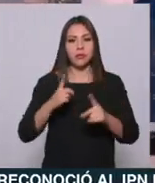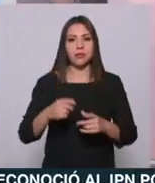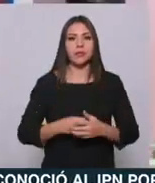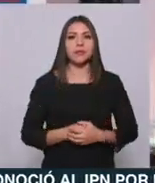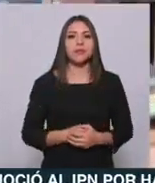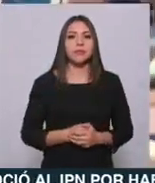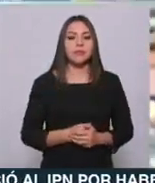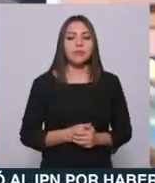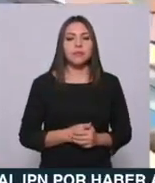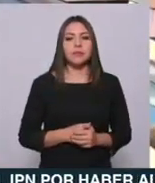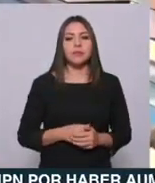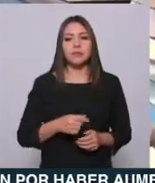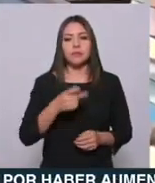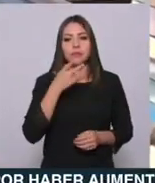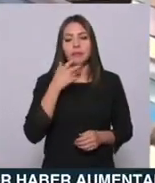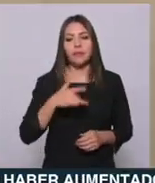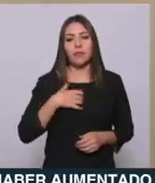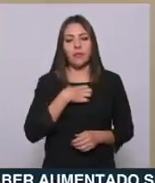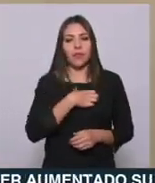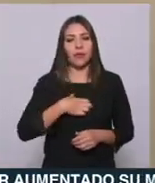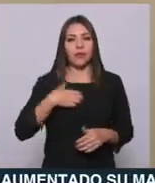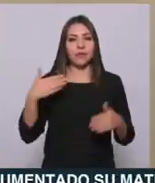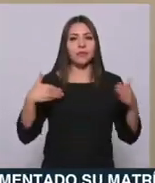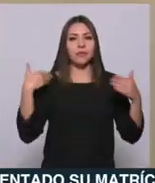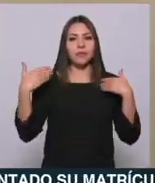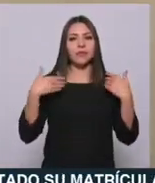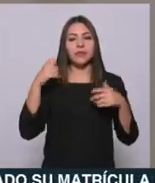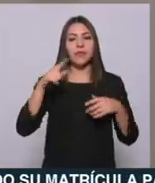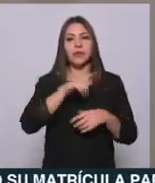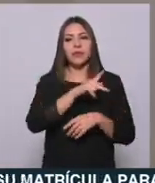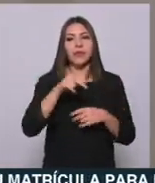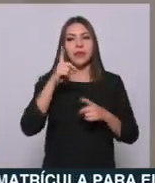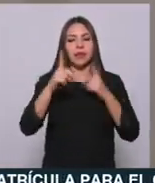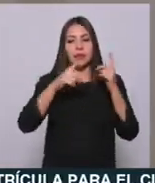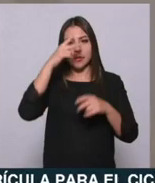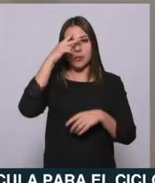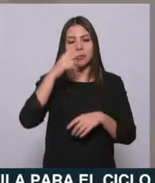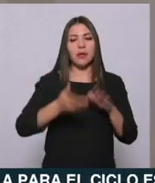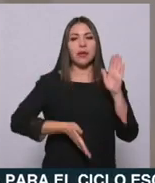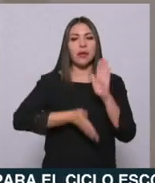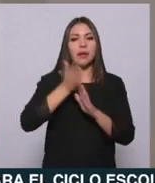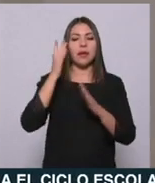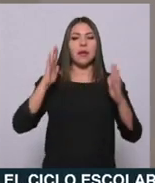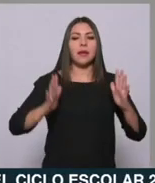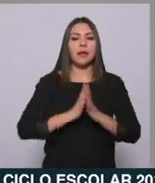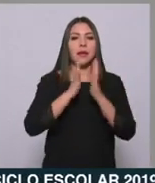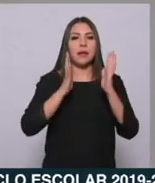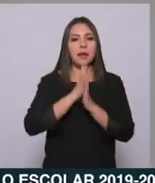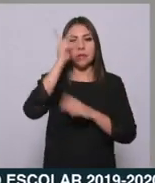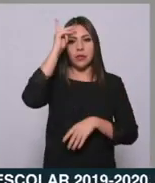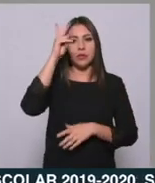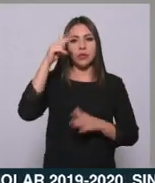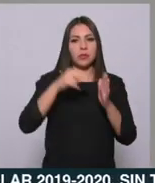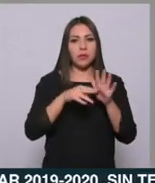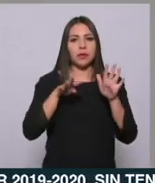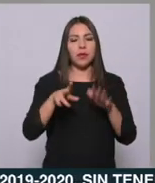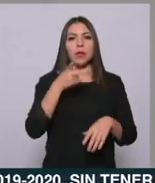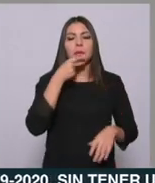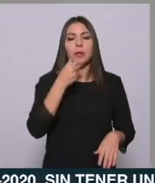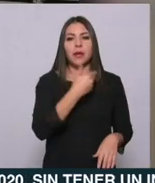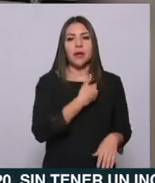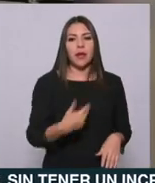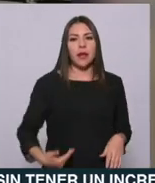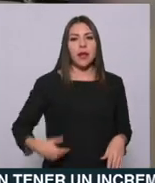Tras celebrar el triunfo de los atletas mexicanos que participaron en los Juegos Panamericanos de Lima 2019, el presidente Andrés Manuel